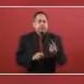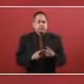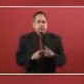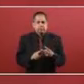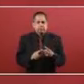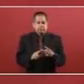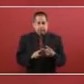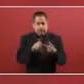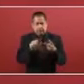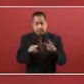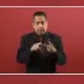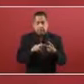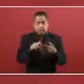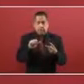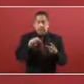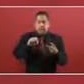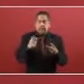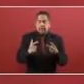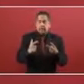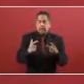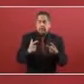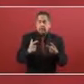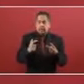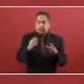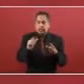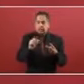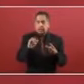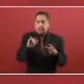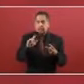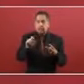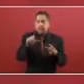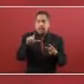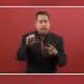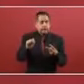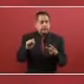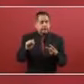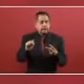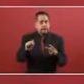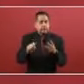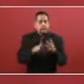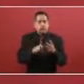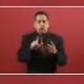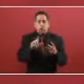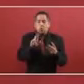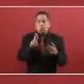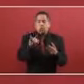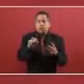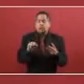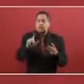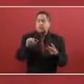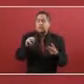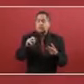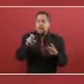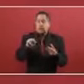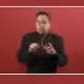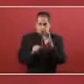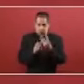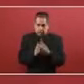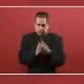Esa terna también la integra Ángel Carrizales y Luis Linares, esa es